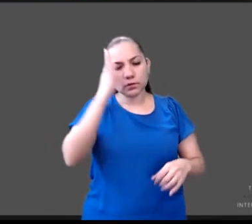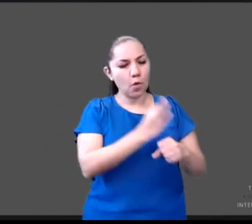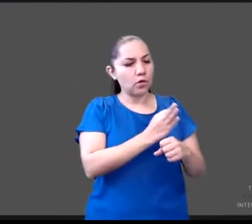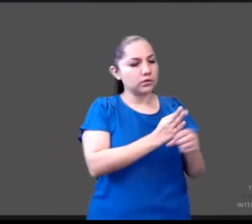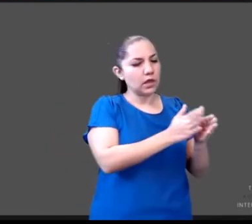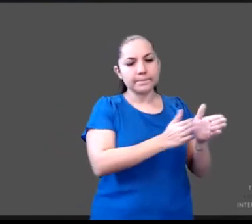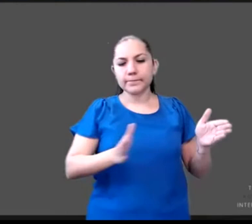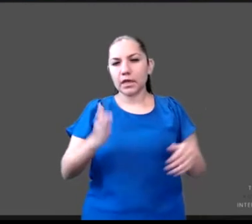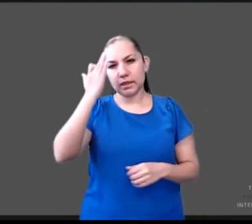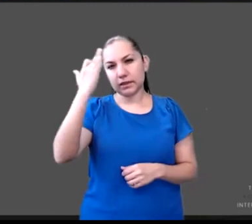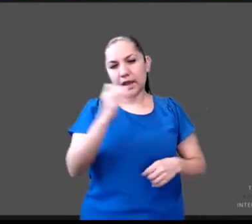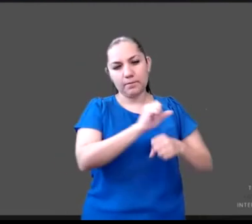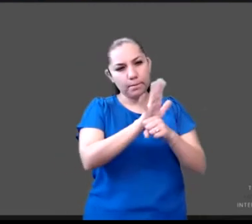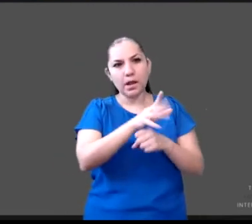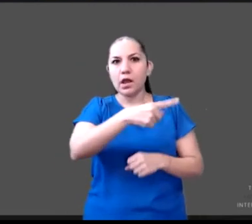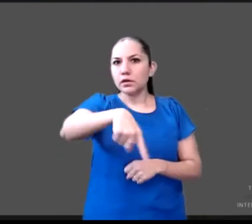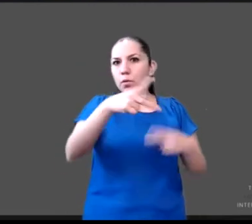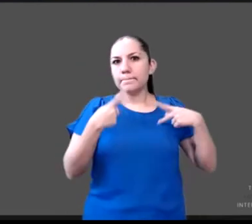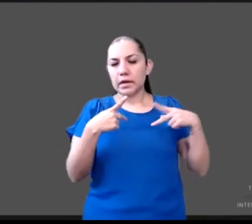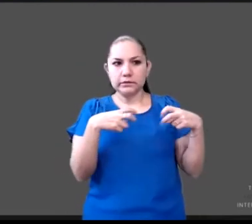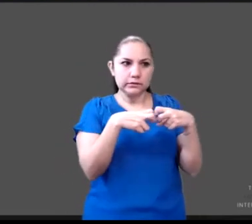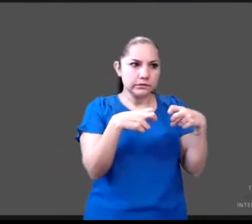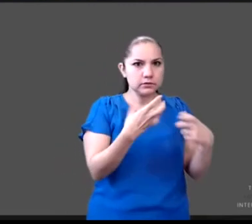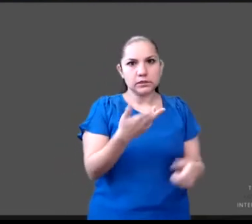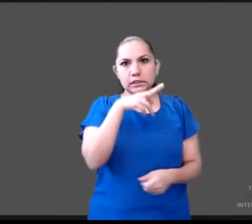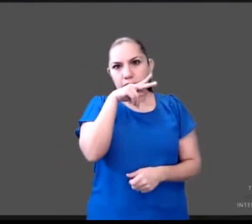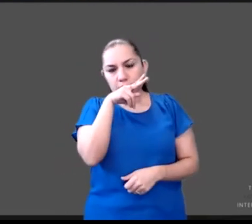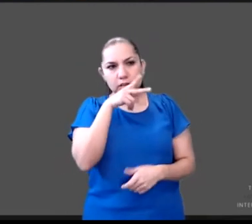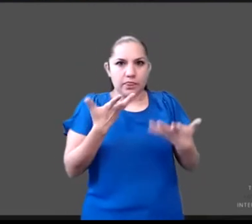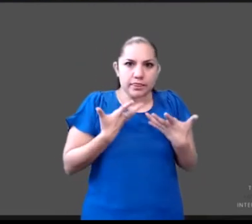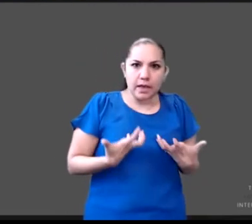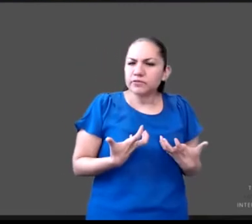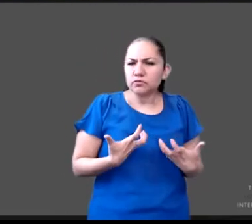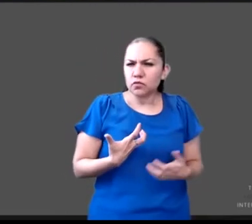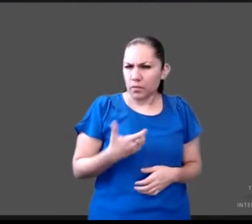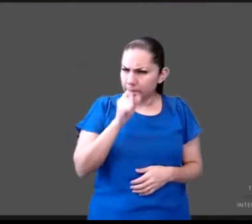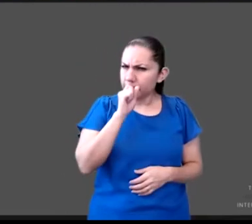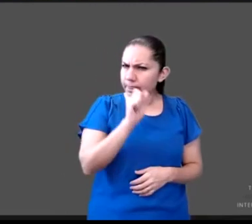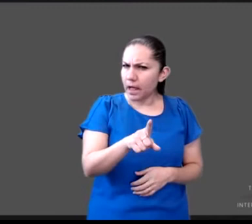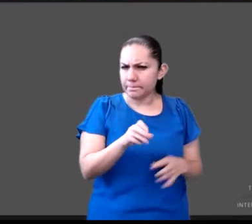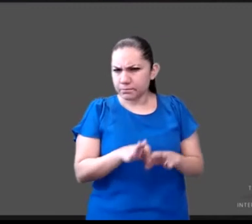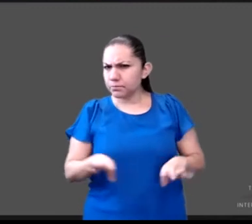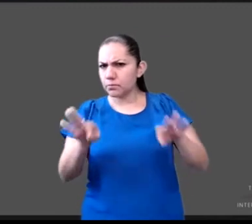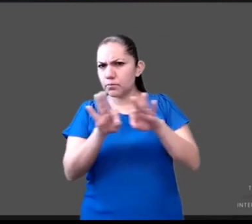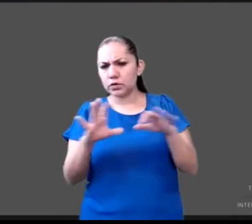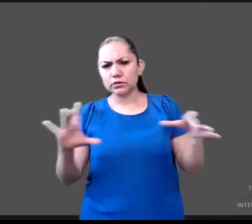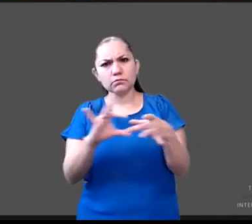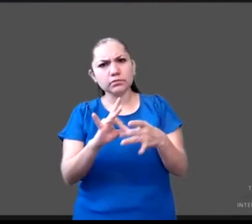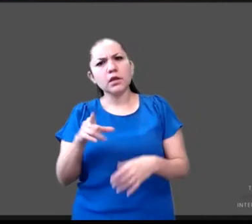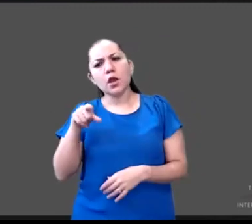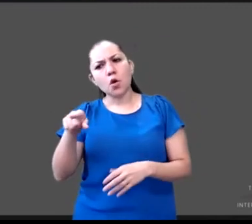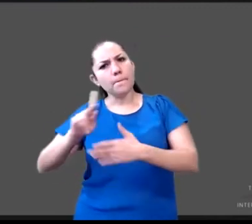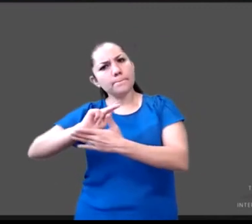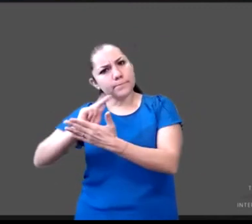en este momento con la ansiedad, la depresión, etcétera, sino a la importancia que tiene articular un programa de salud